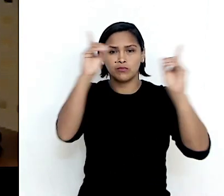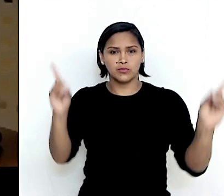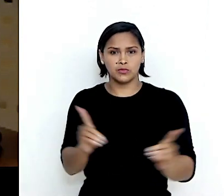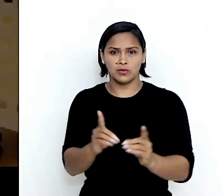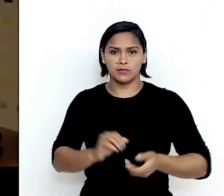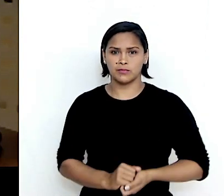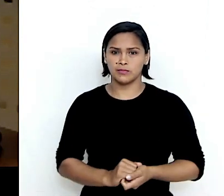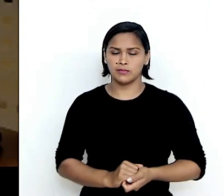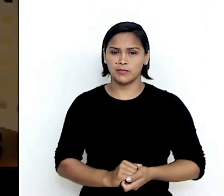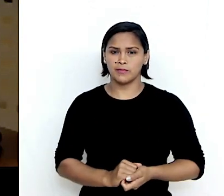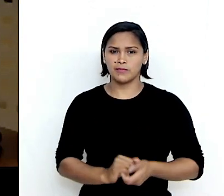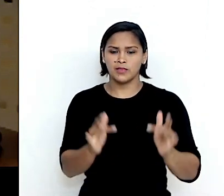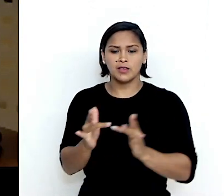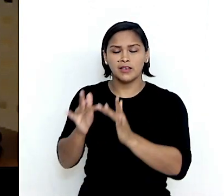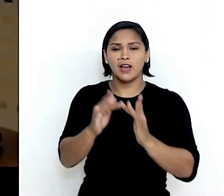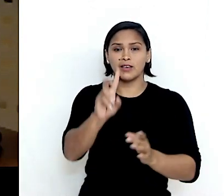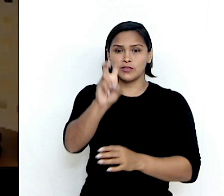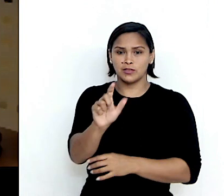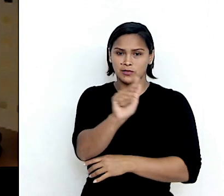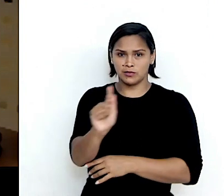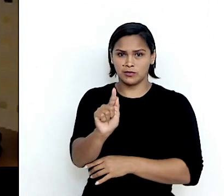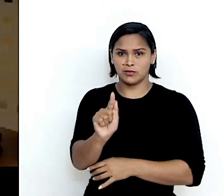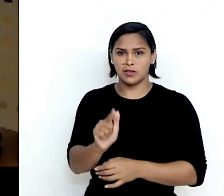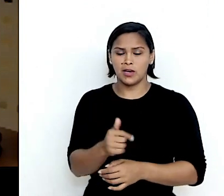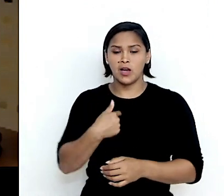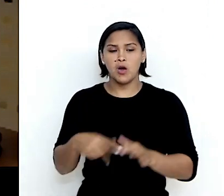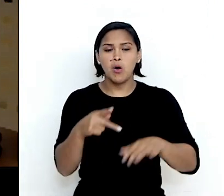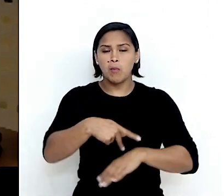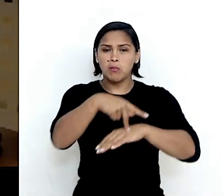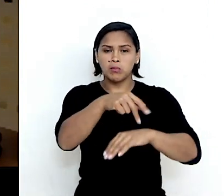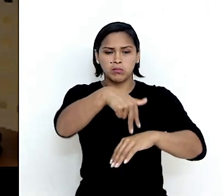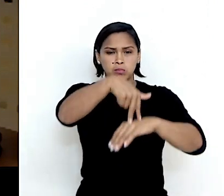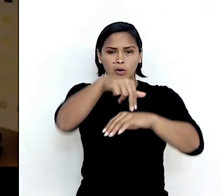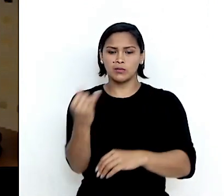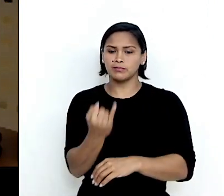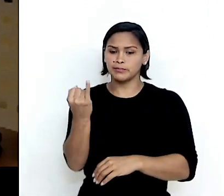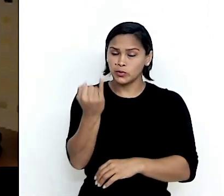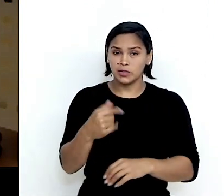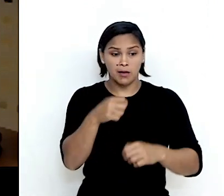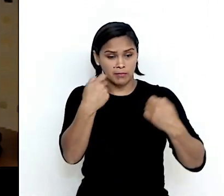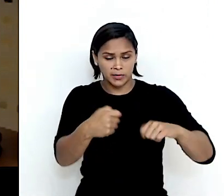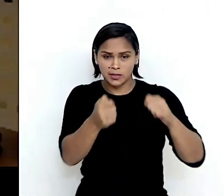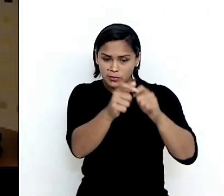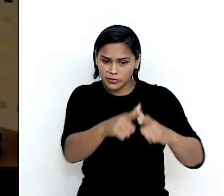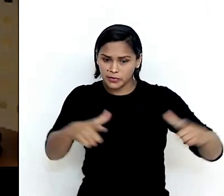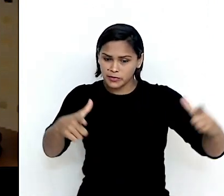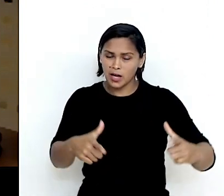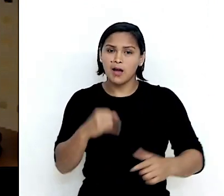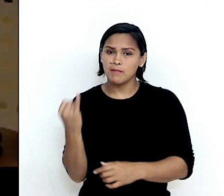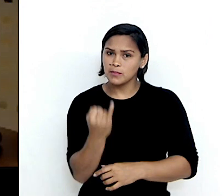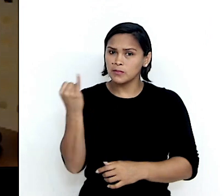5G y convertirnos realmente en un hub digital de la región, tenemos que incrementar significativamente la capacidad de estas